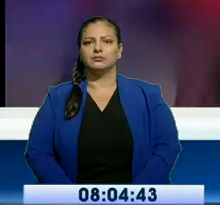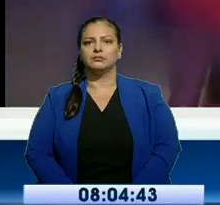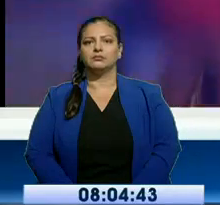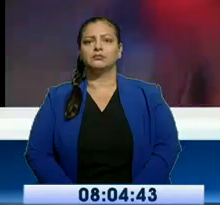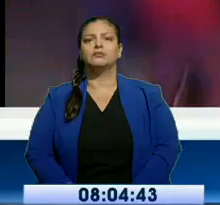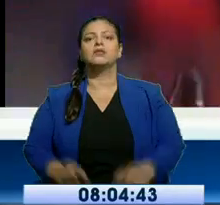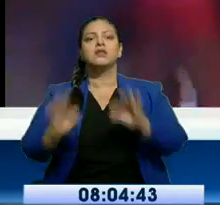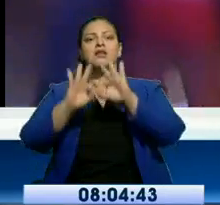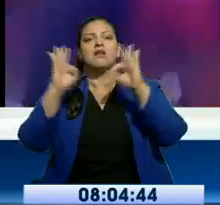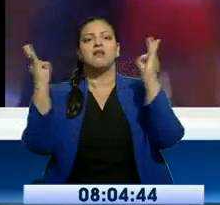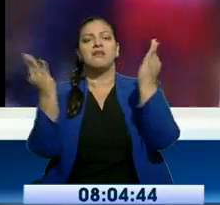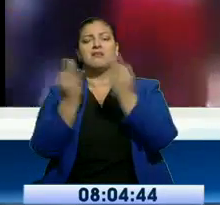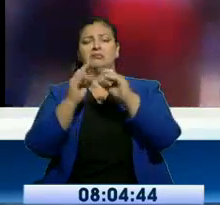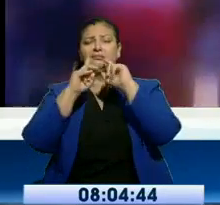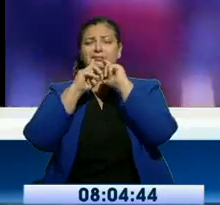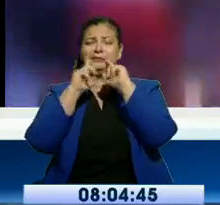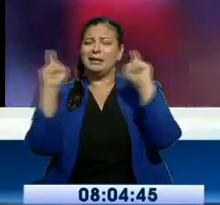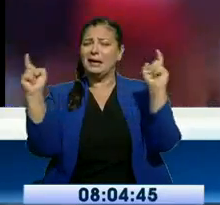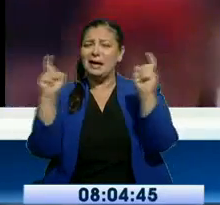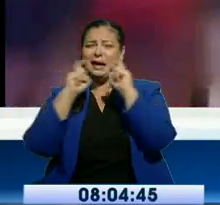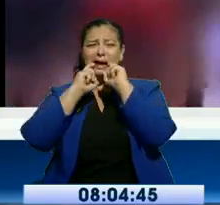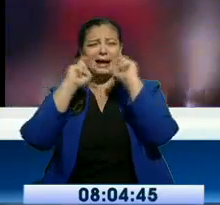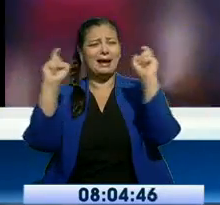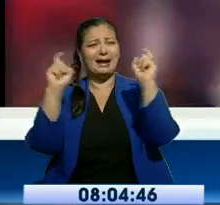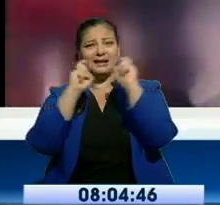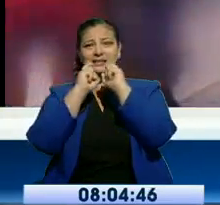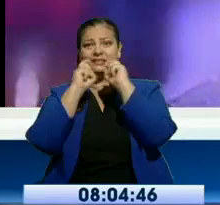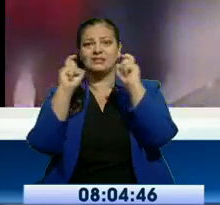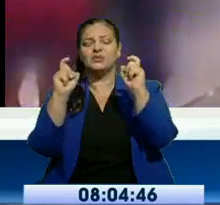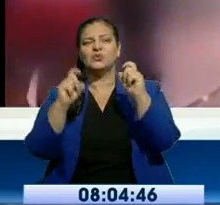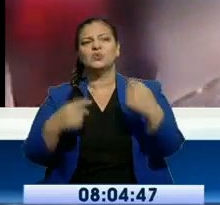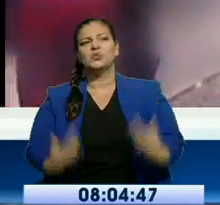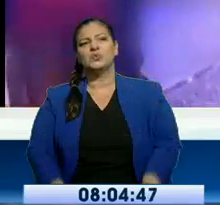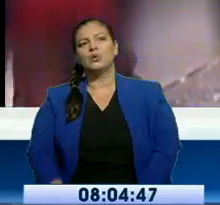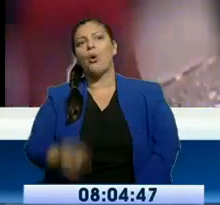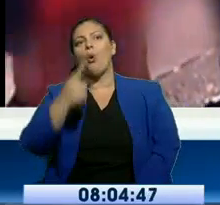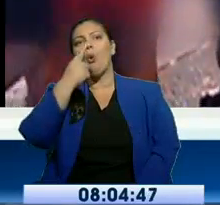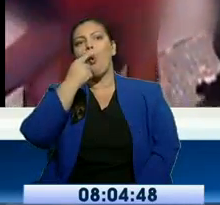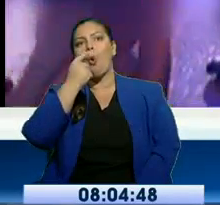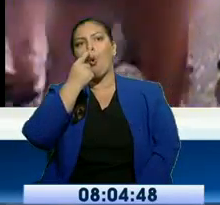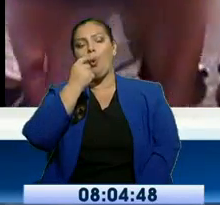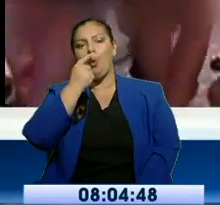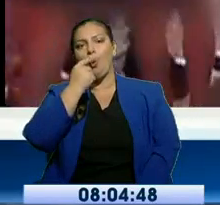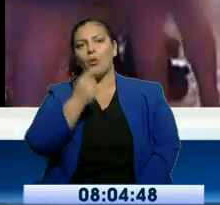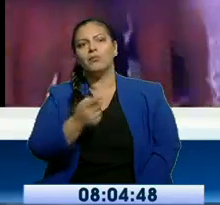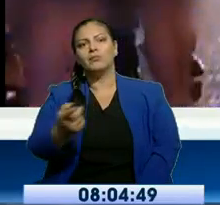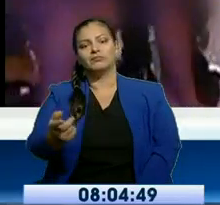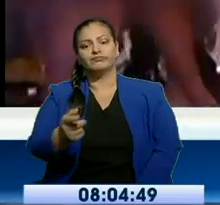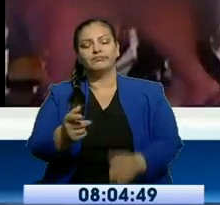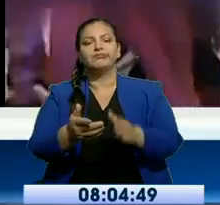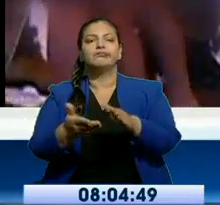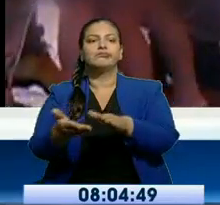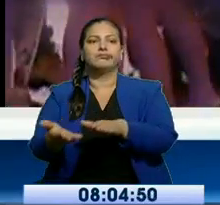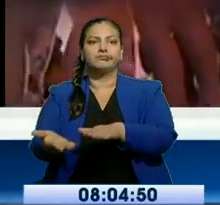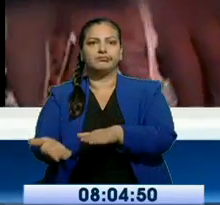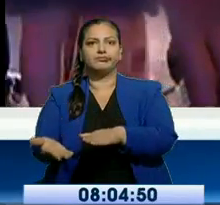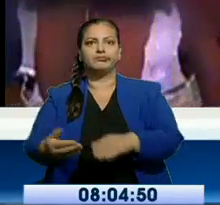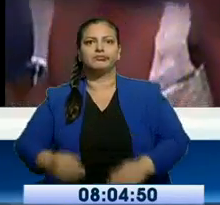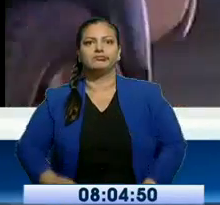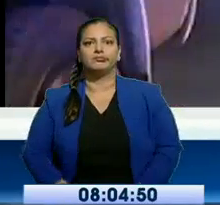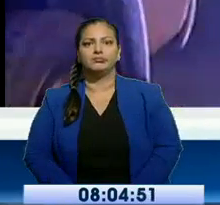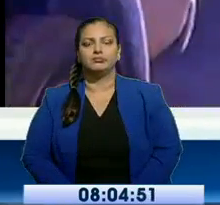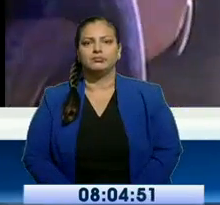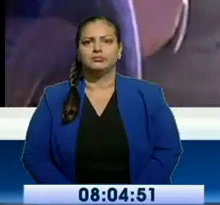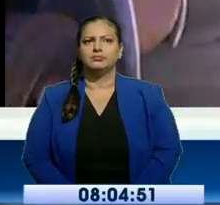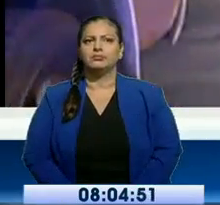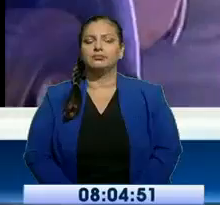Familiares de este ciudadano que llegó hace poco tiempo desde Santo Domingo de los Áchilas para trabajar como taxista estaban conmovidos